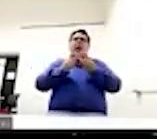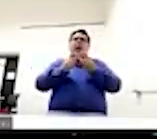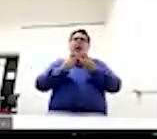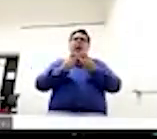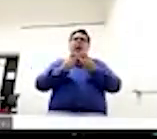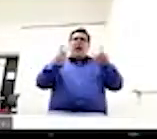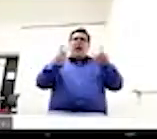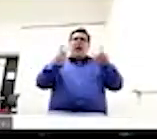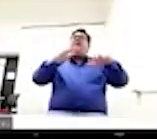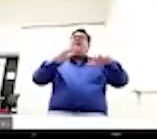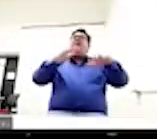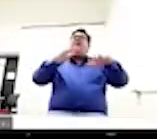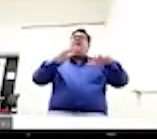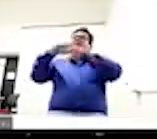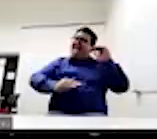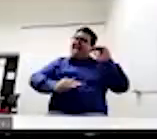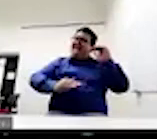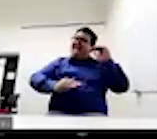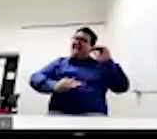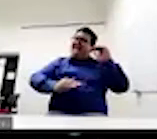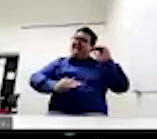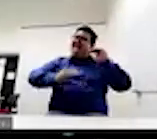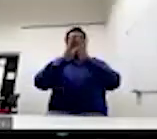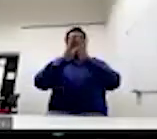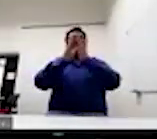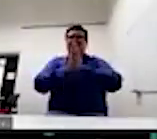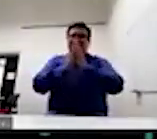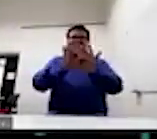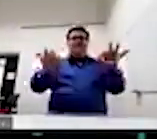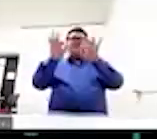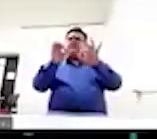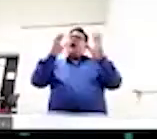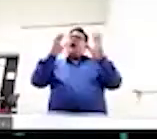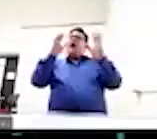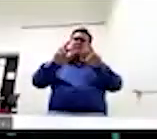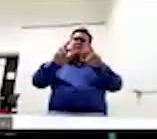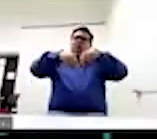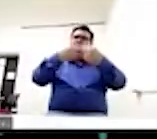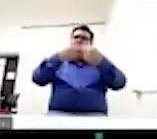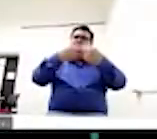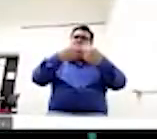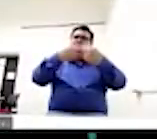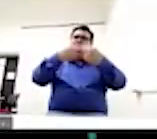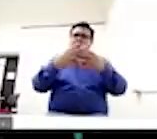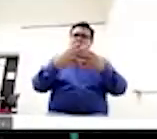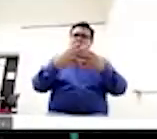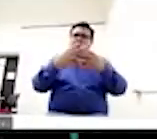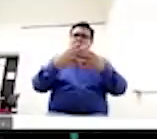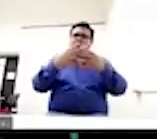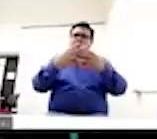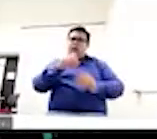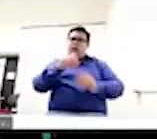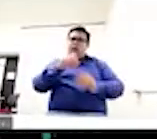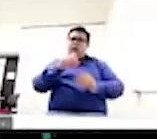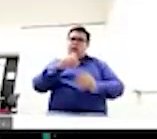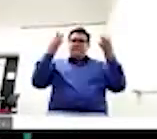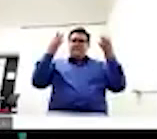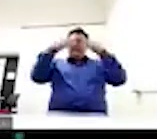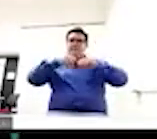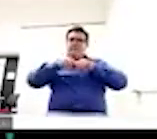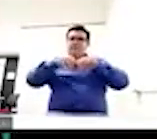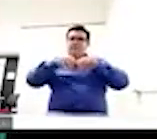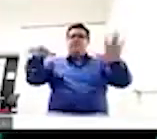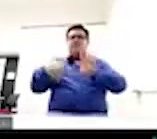intuición, entre fecundar, concebir y parir, entre lo íntimo y lo proyectivo.